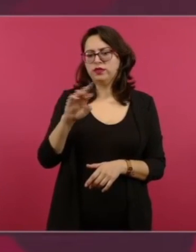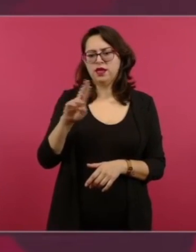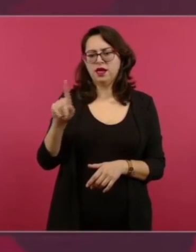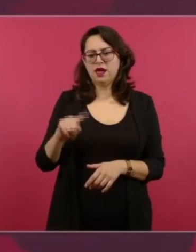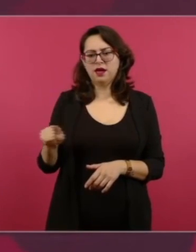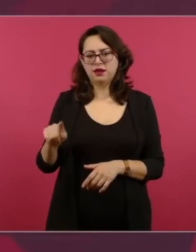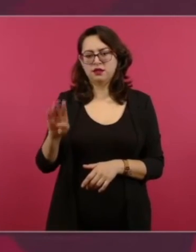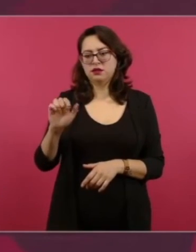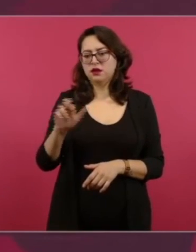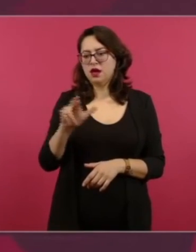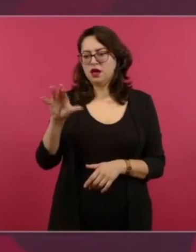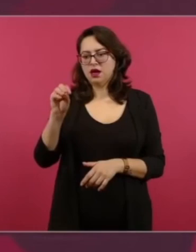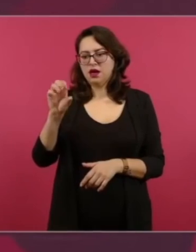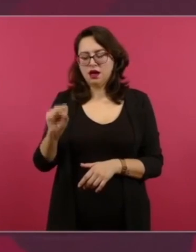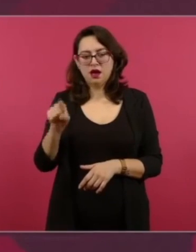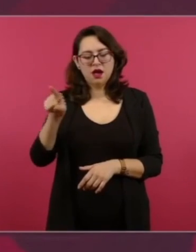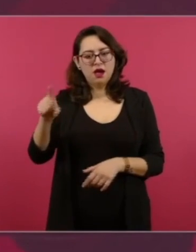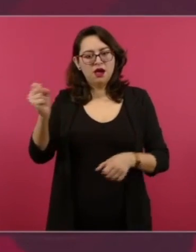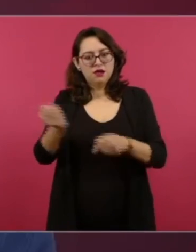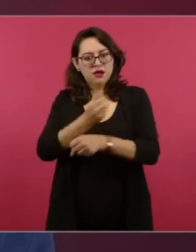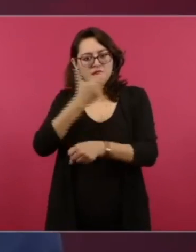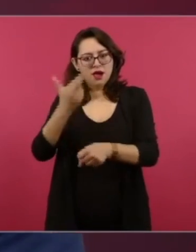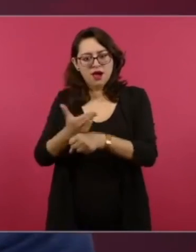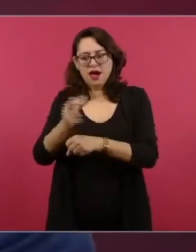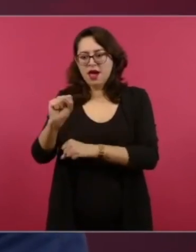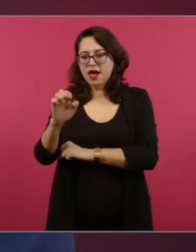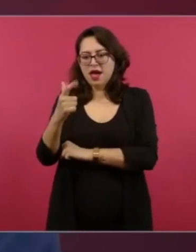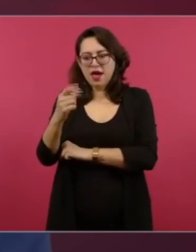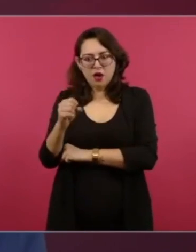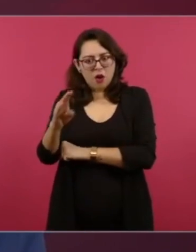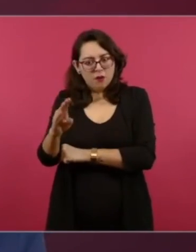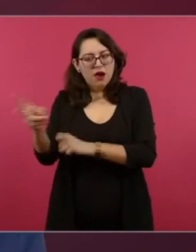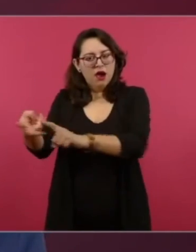que fue secretario de Gobernación, pero antes